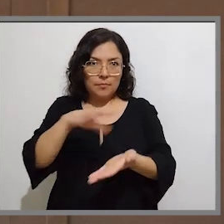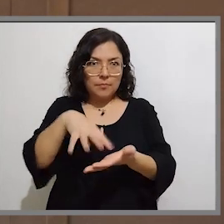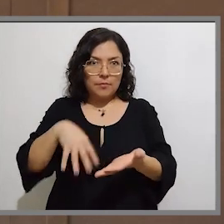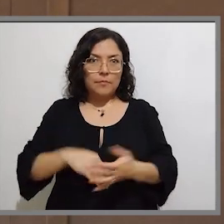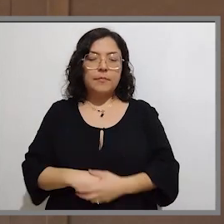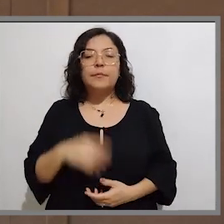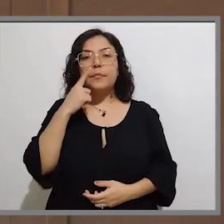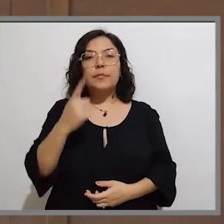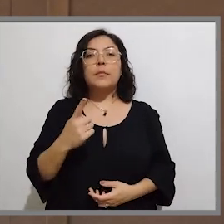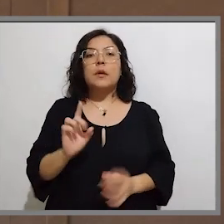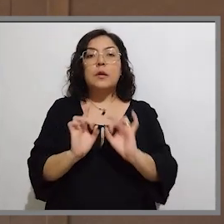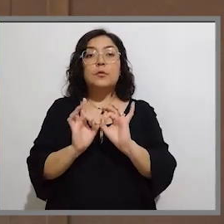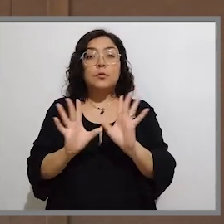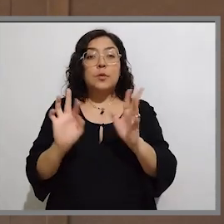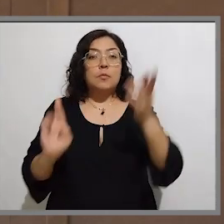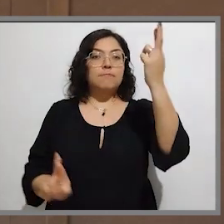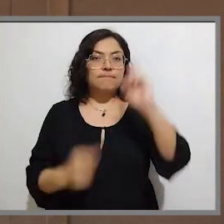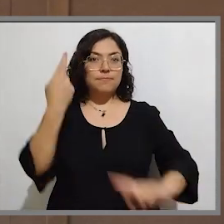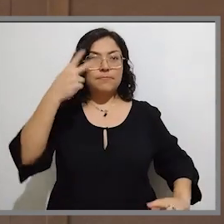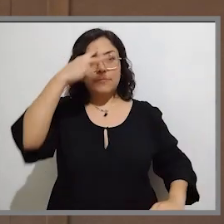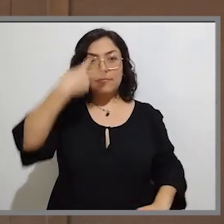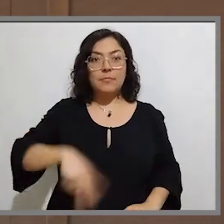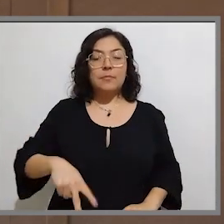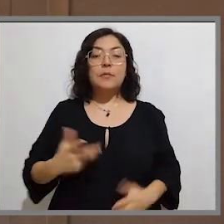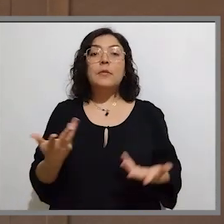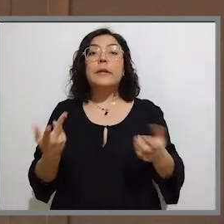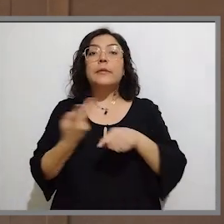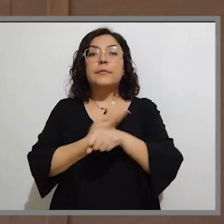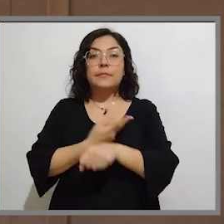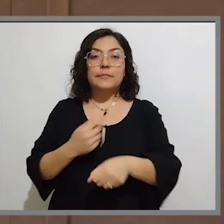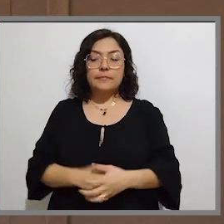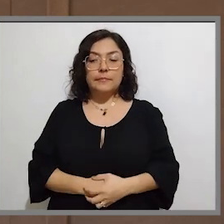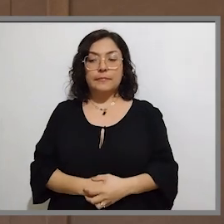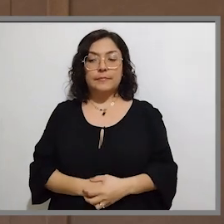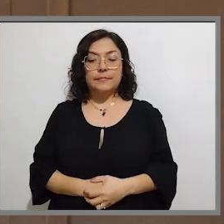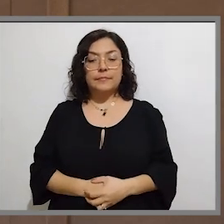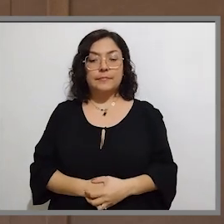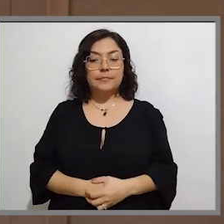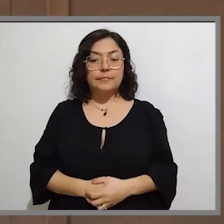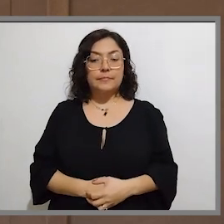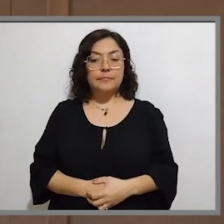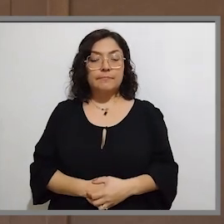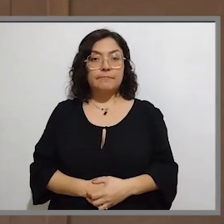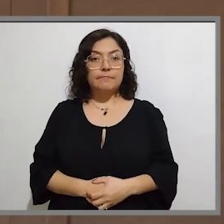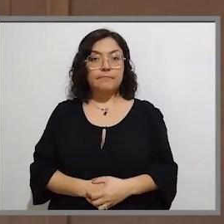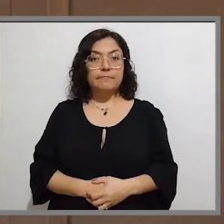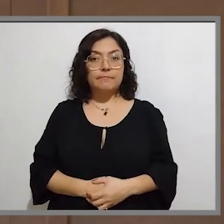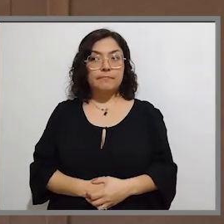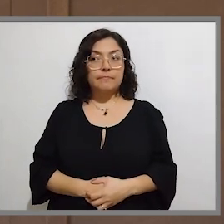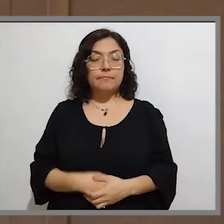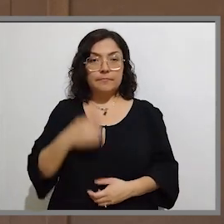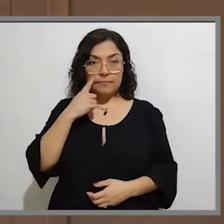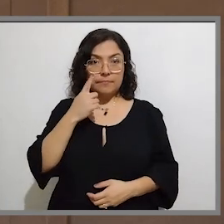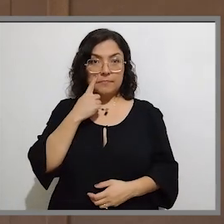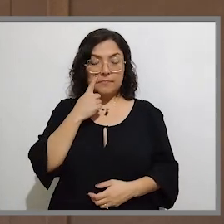tema desde la época de la Revolución Mexicana, donde hacemos mención que una de las primeras partes, de las primeras